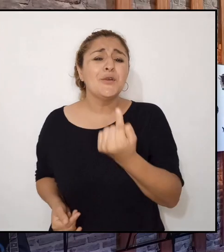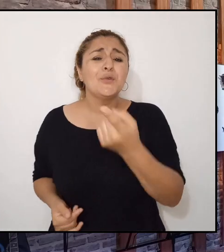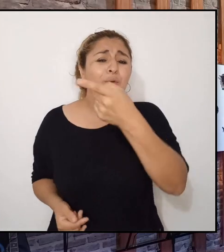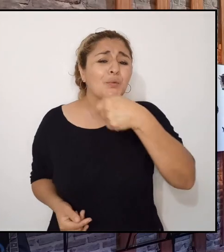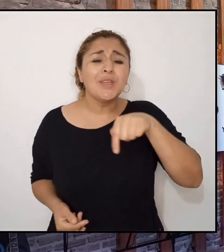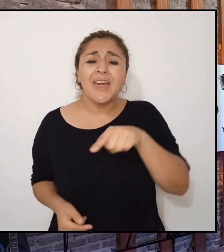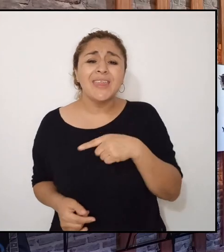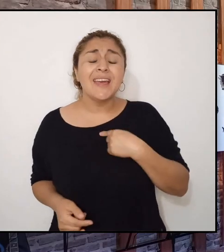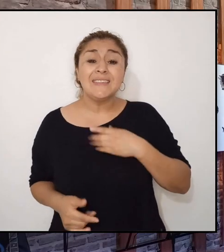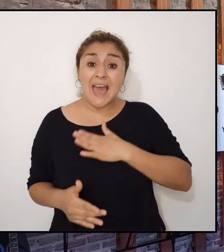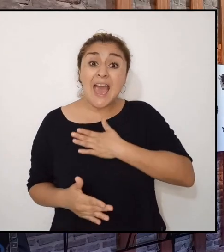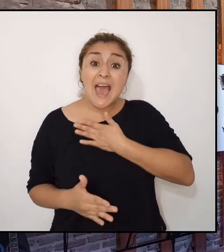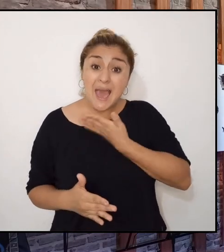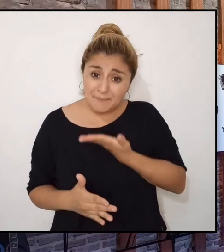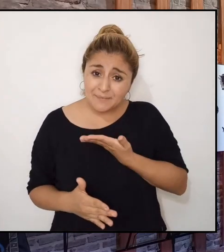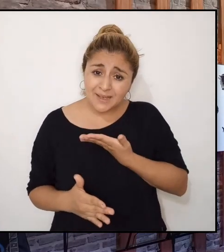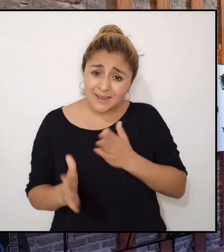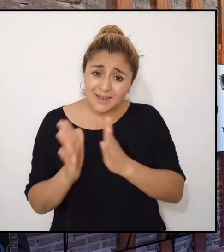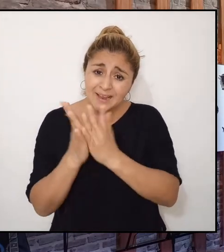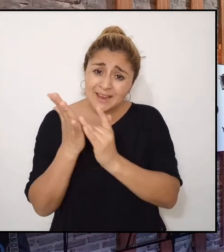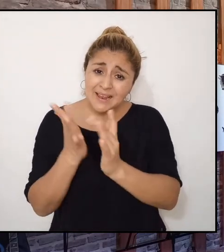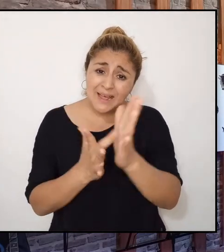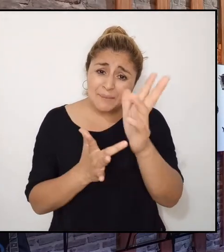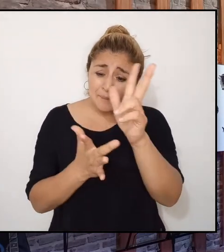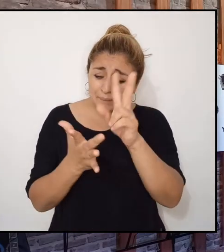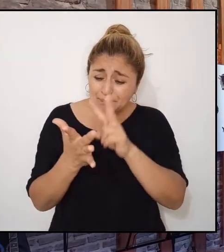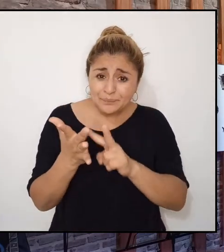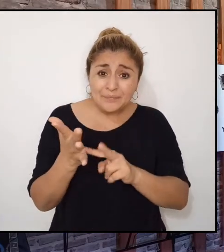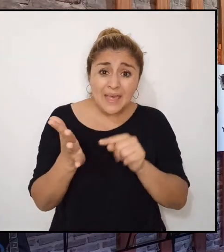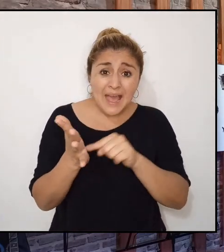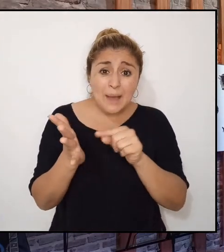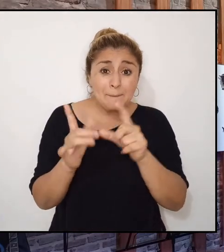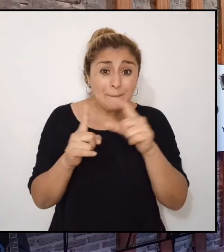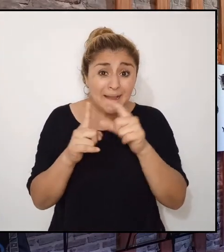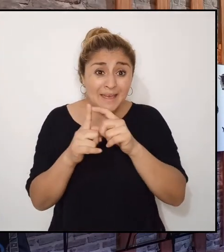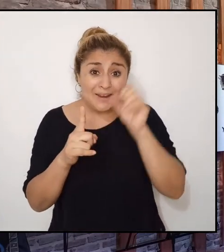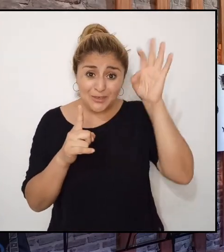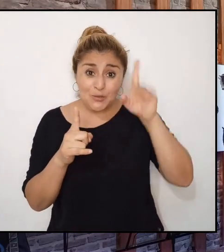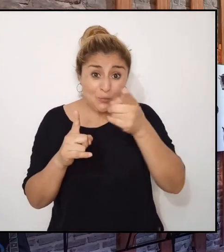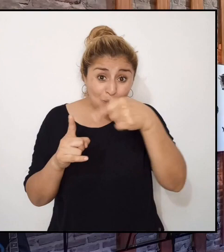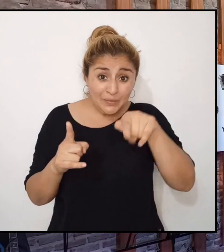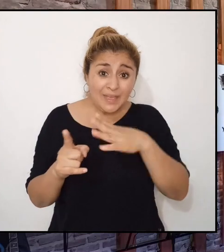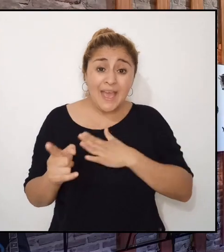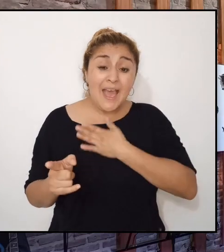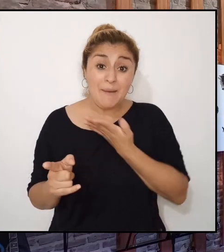¿Cuántos darían su vida por la palabra de Dios? Amén.